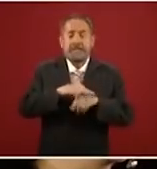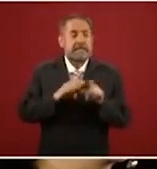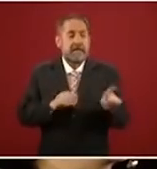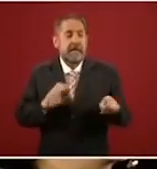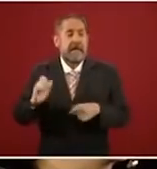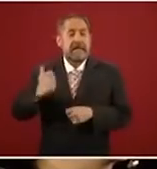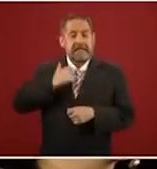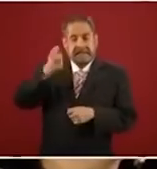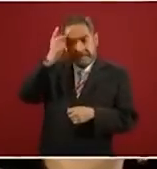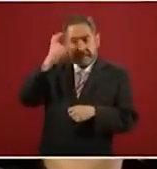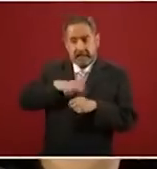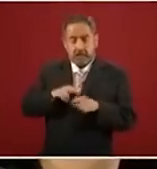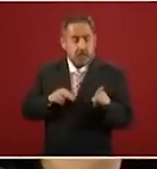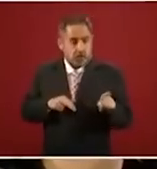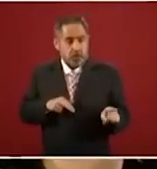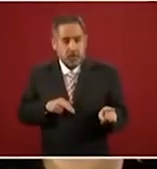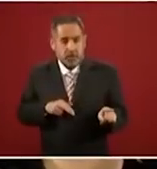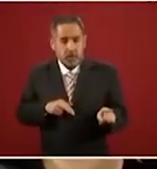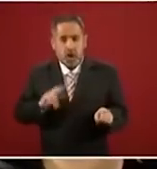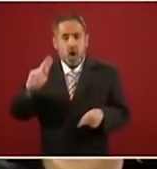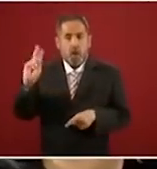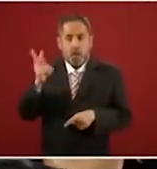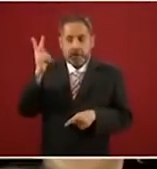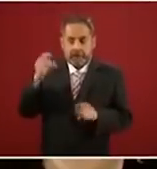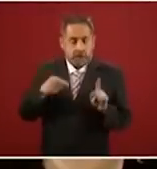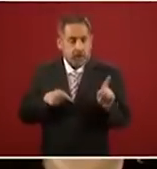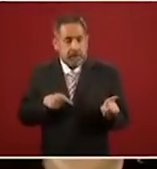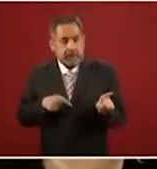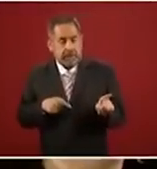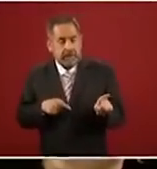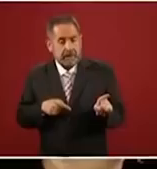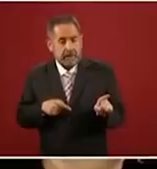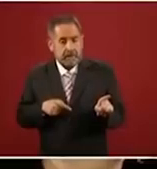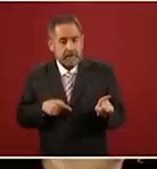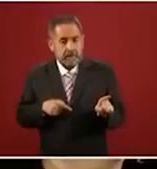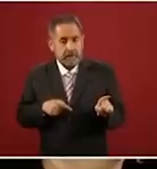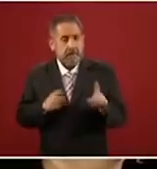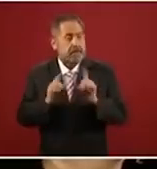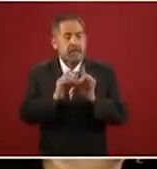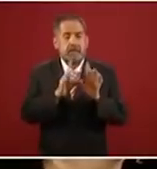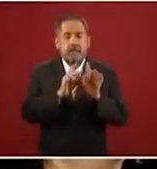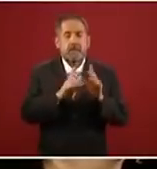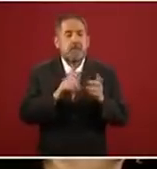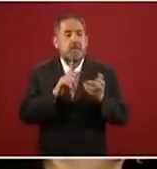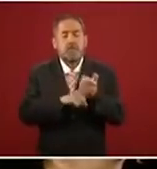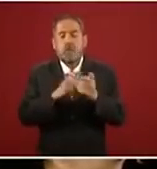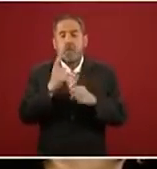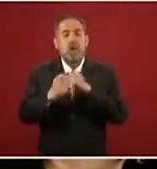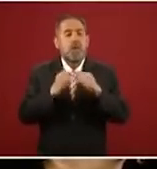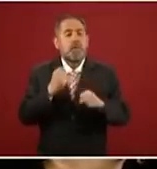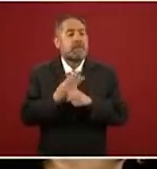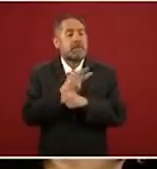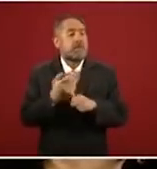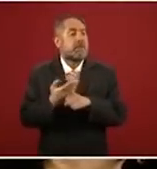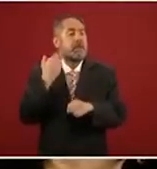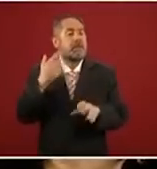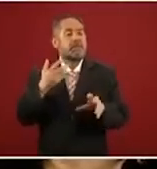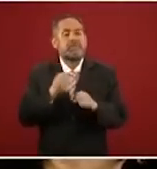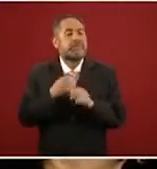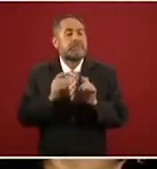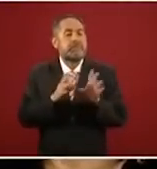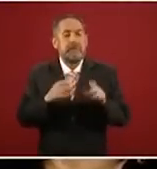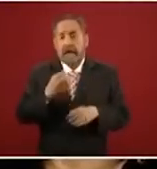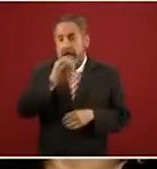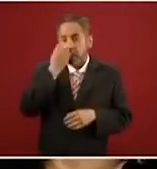director de la escuela del politécnico tuvo un percance el año pasado lo cual derivó en que la